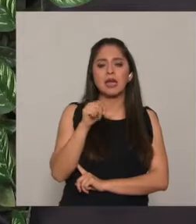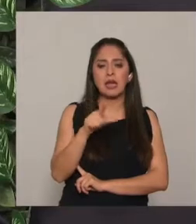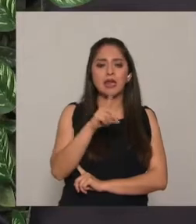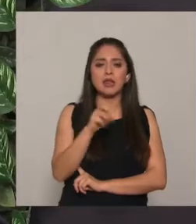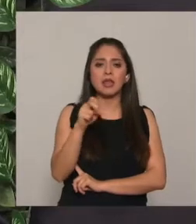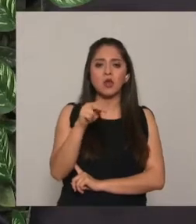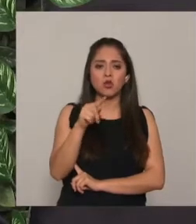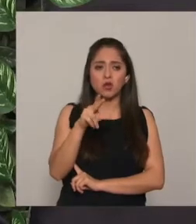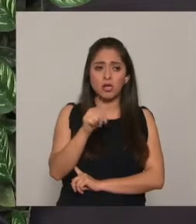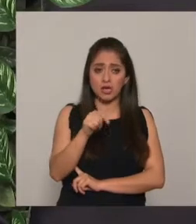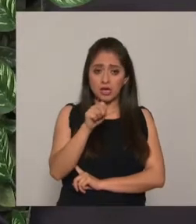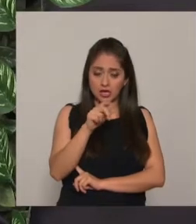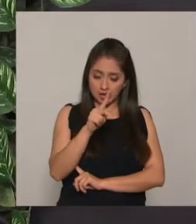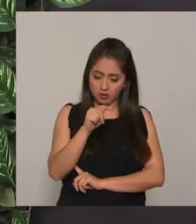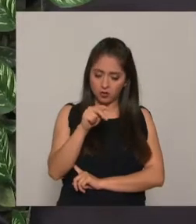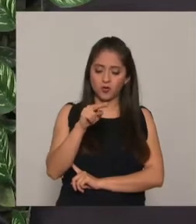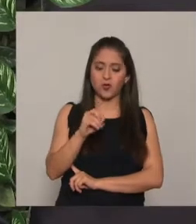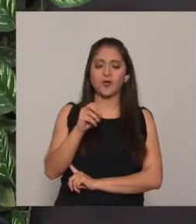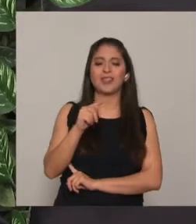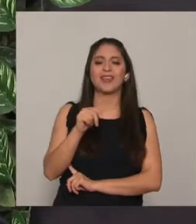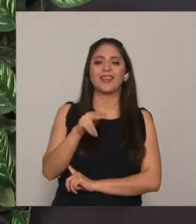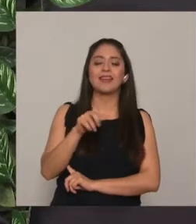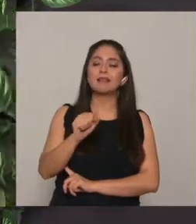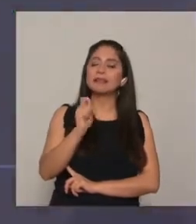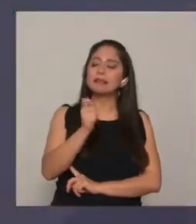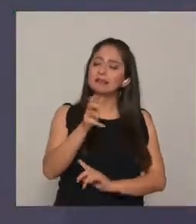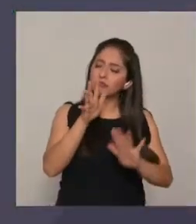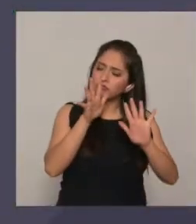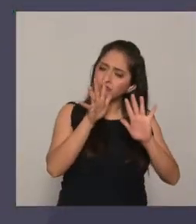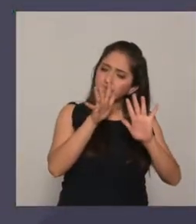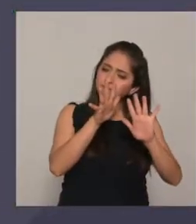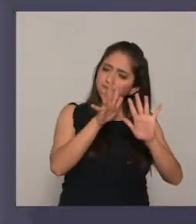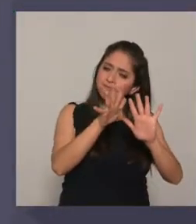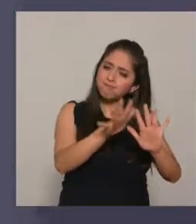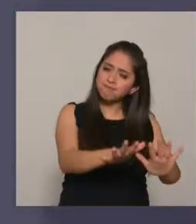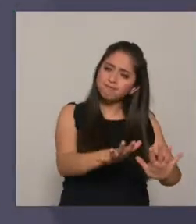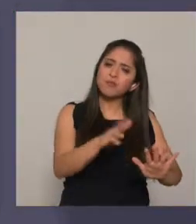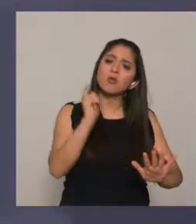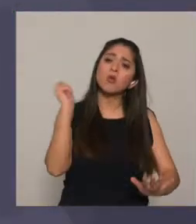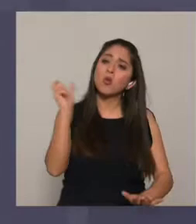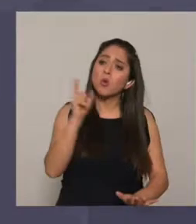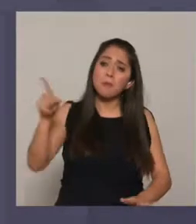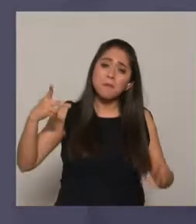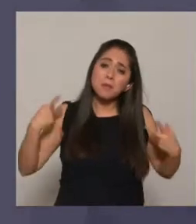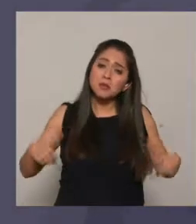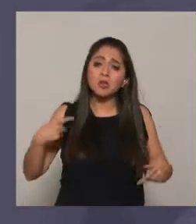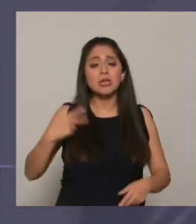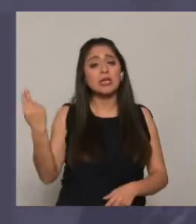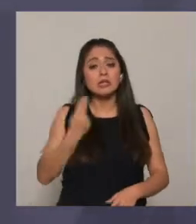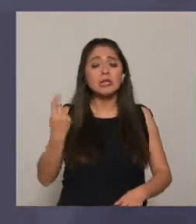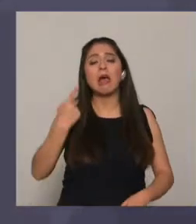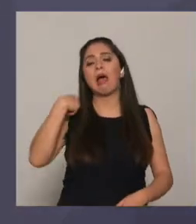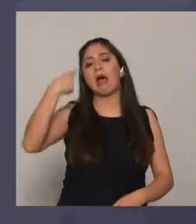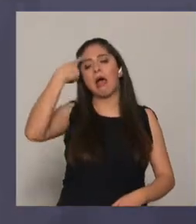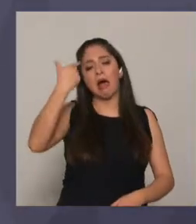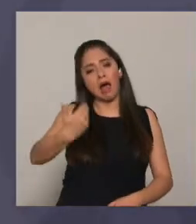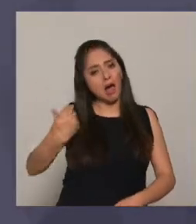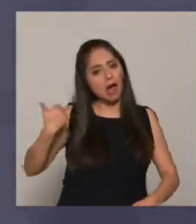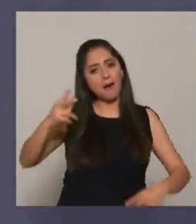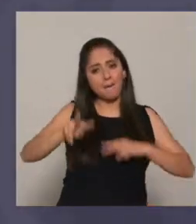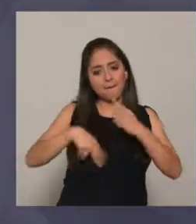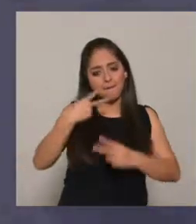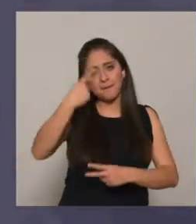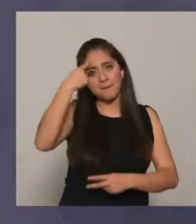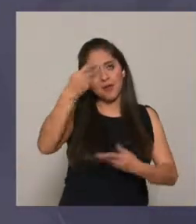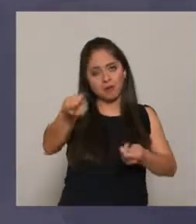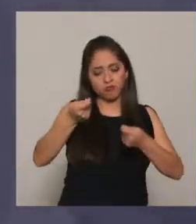archivo se guarda y custodia este libro en forma permanente para cualquier consulta que quieran hacer los interesados sobre los instrumentos que se integran en